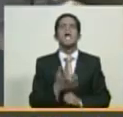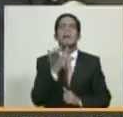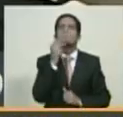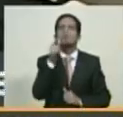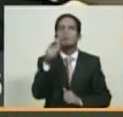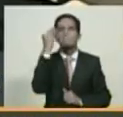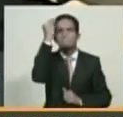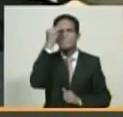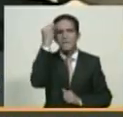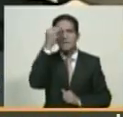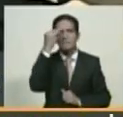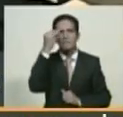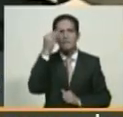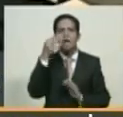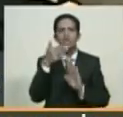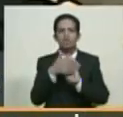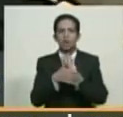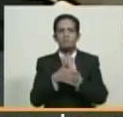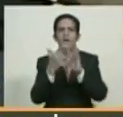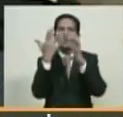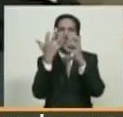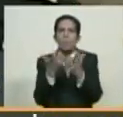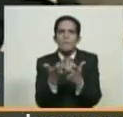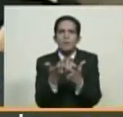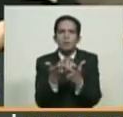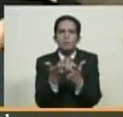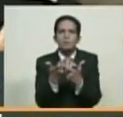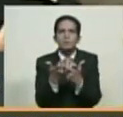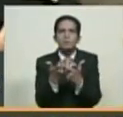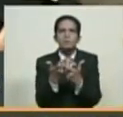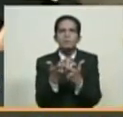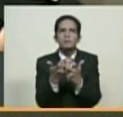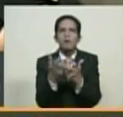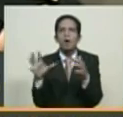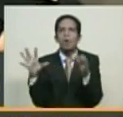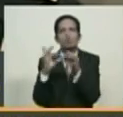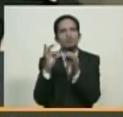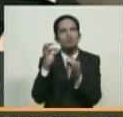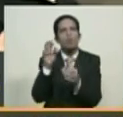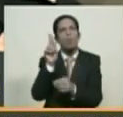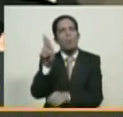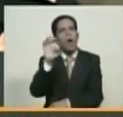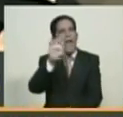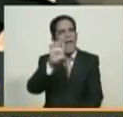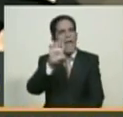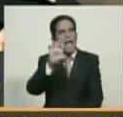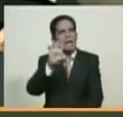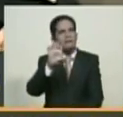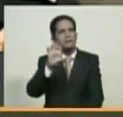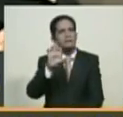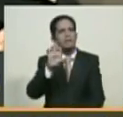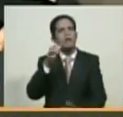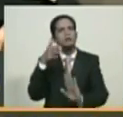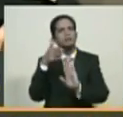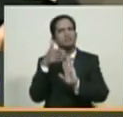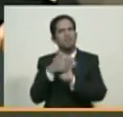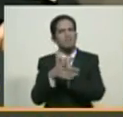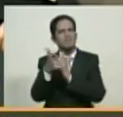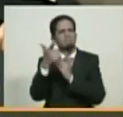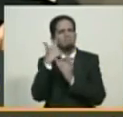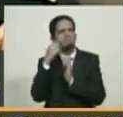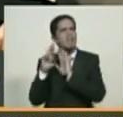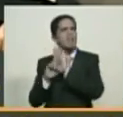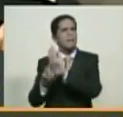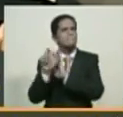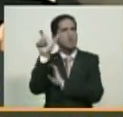sobre todo hablando de cifras, como usted lo acaba de mencionar, la Unión Europea, en voz de su representante